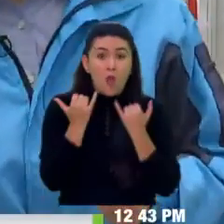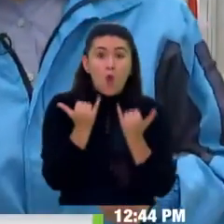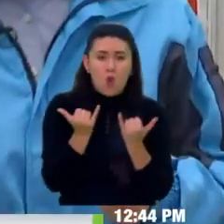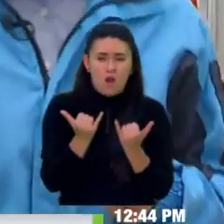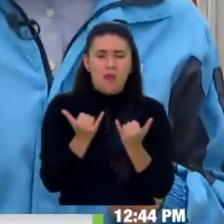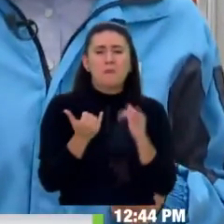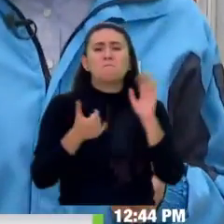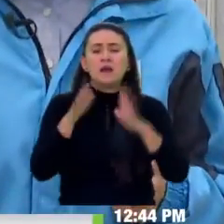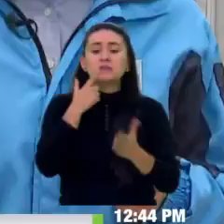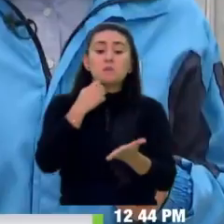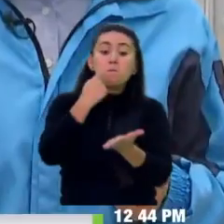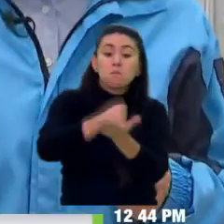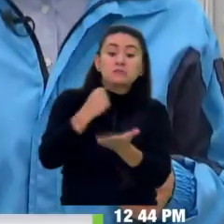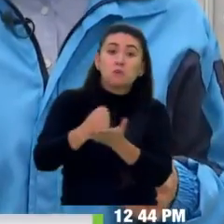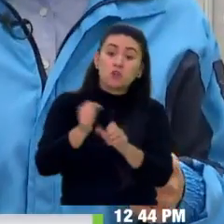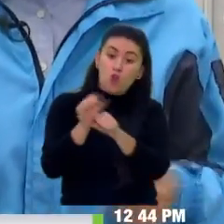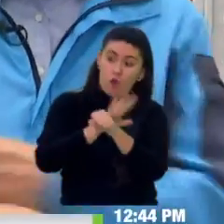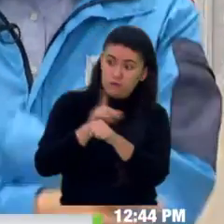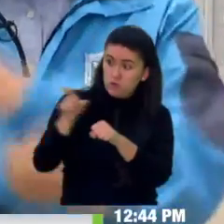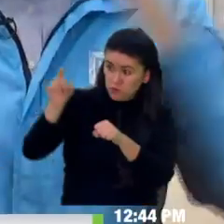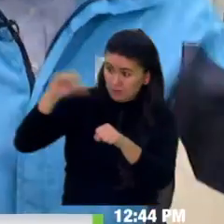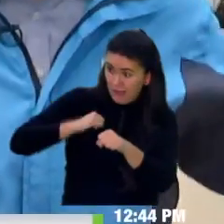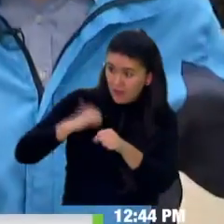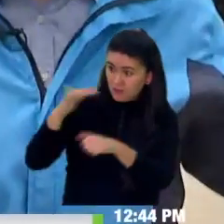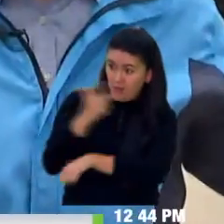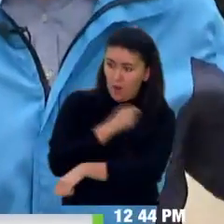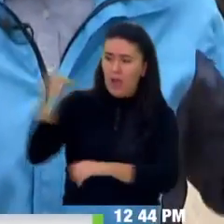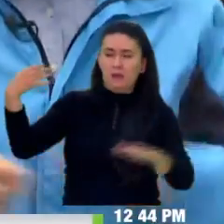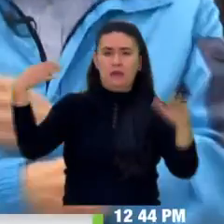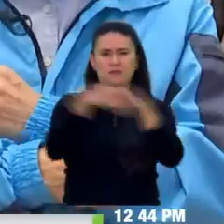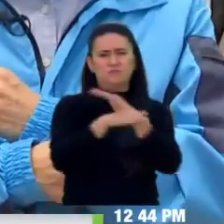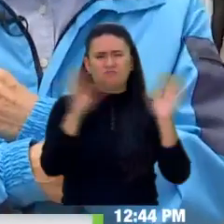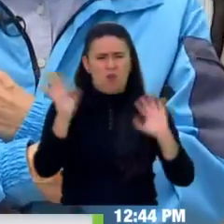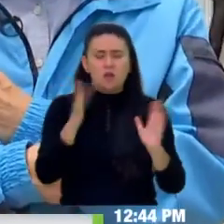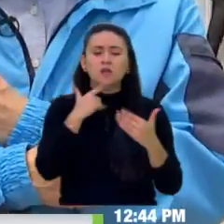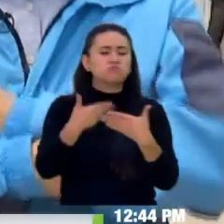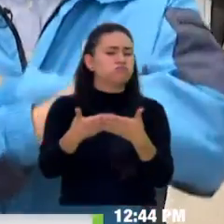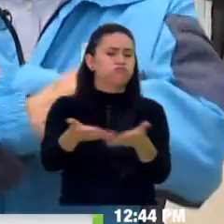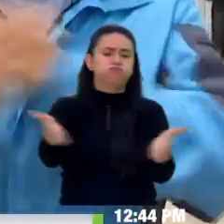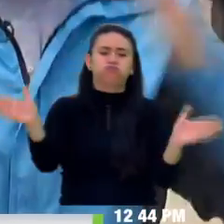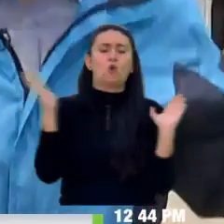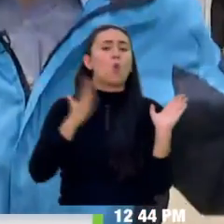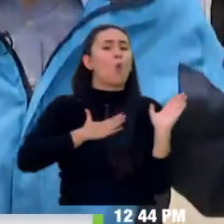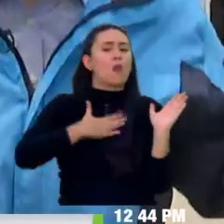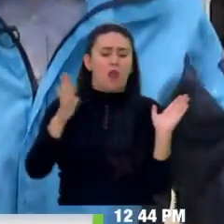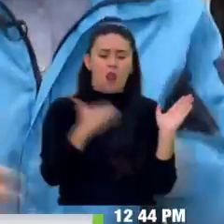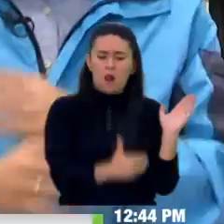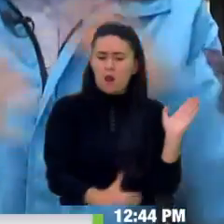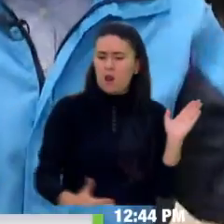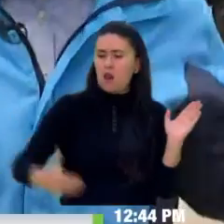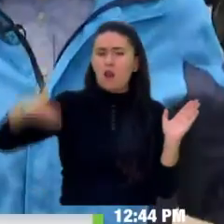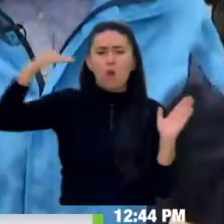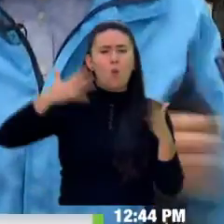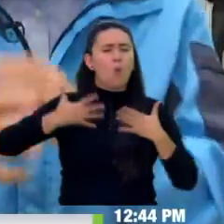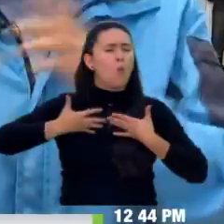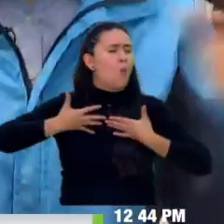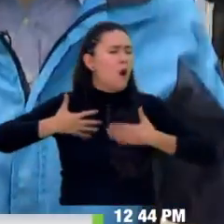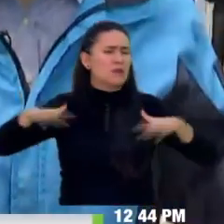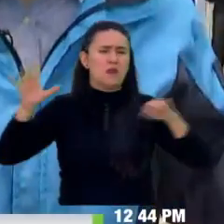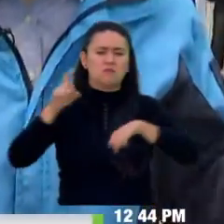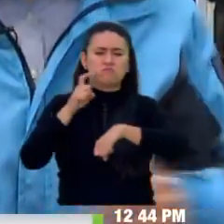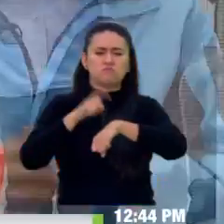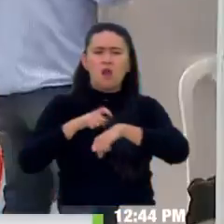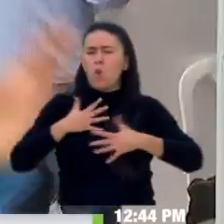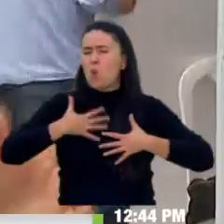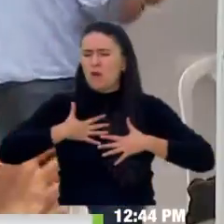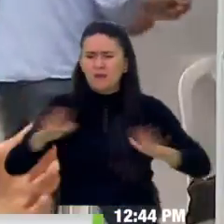poner pasaporte COVID, es hacer vacunación sin barreras. Que pueda venir a vacunarse el que quiera, de cualquier edad, de cualquier